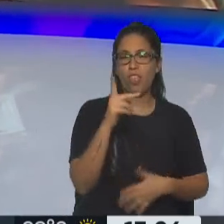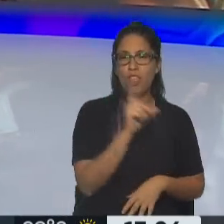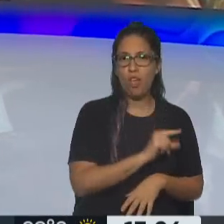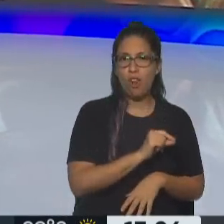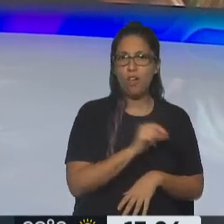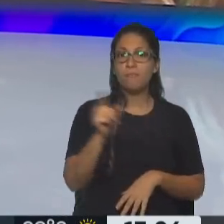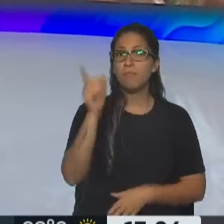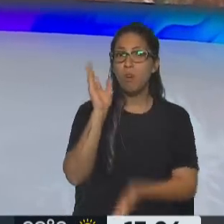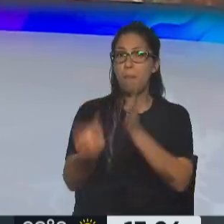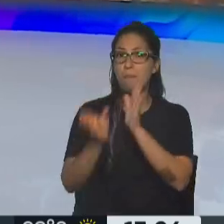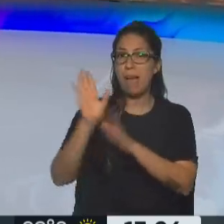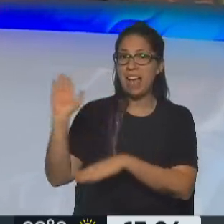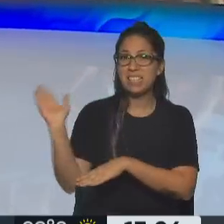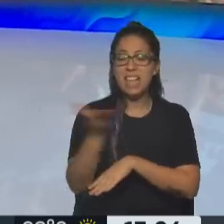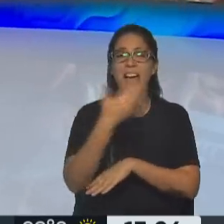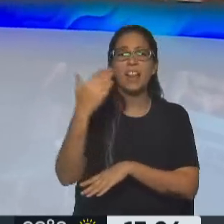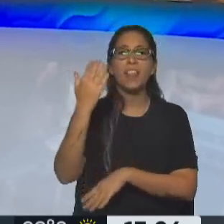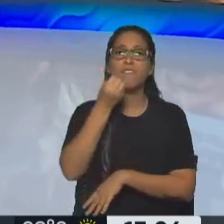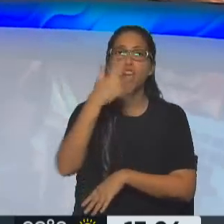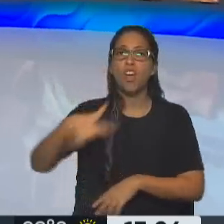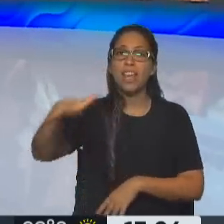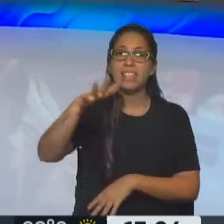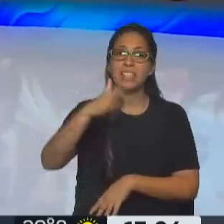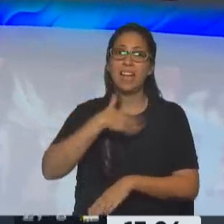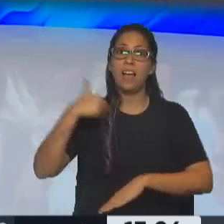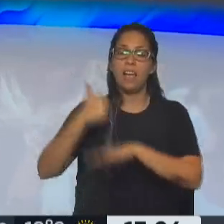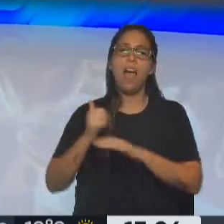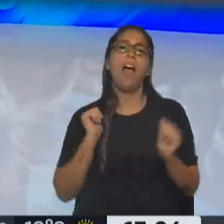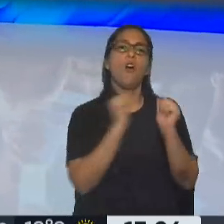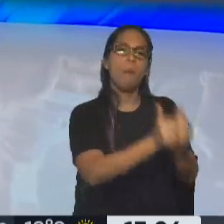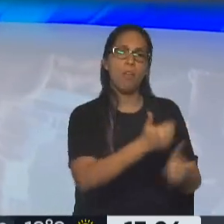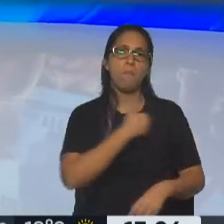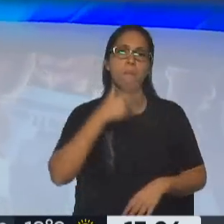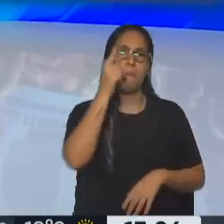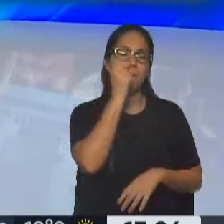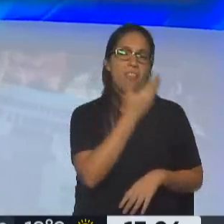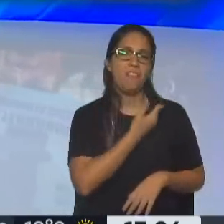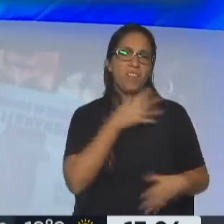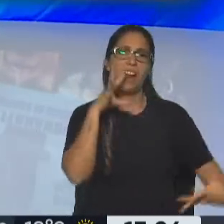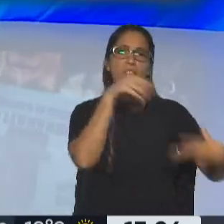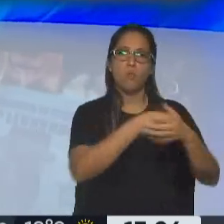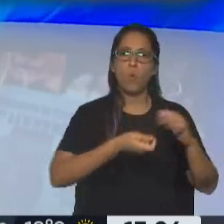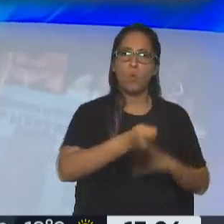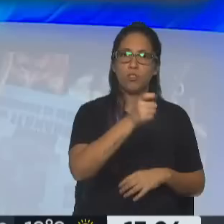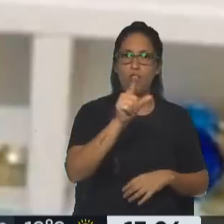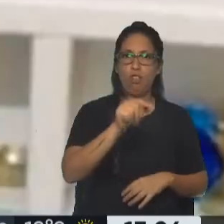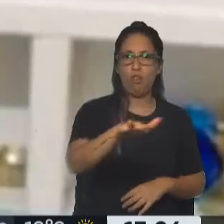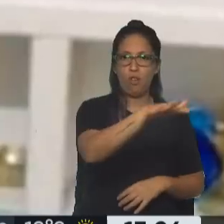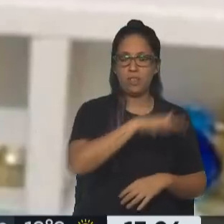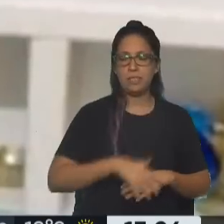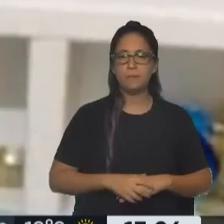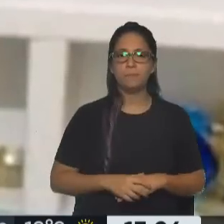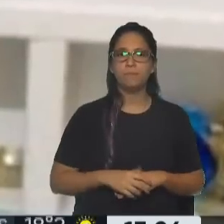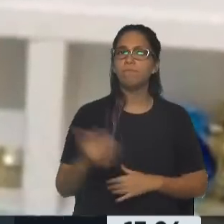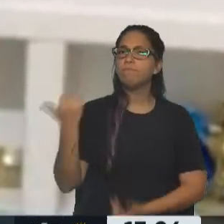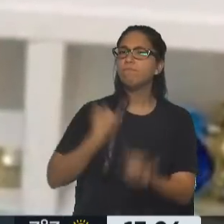llamada masacre de Floresta y estuvo acompañando a los padres de Fernando allí en el juicio que se desarrolla en Dolores.